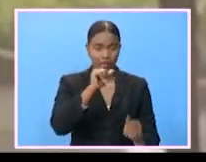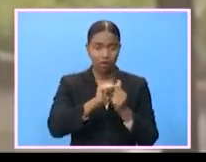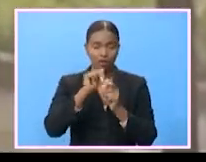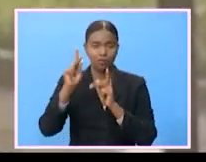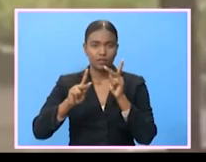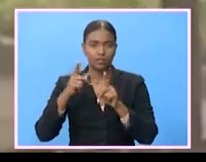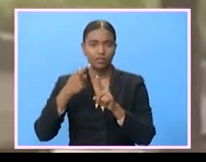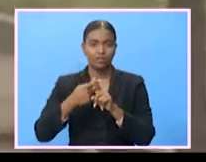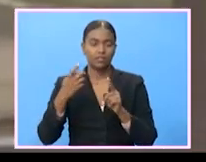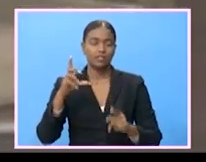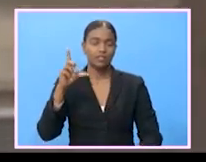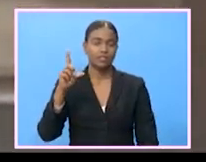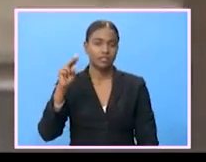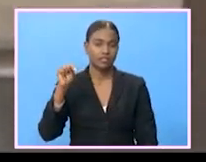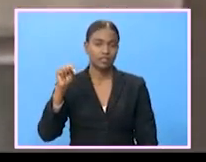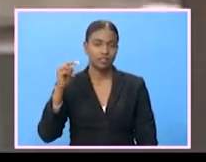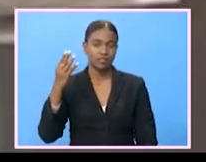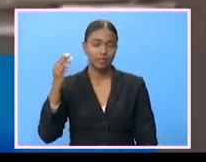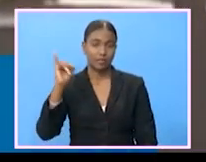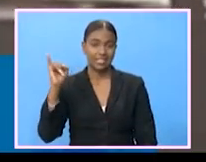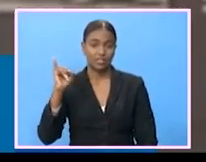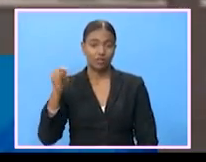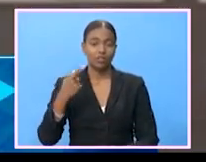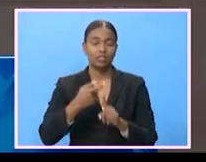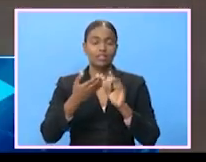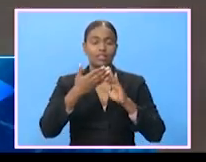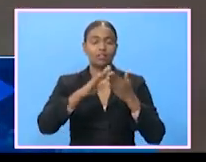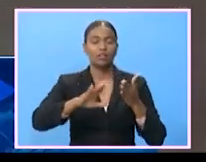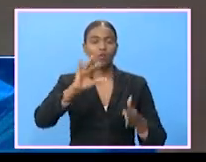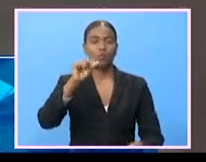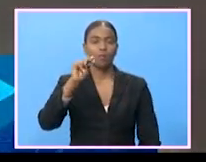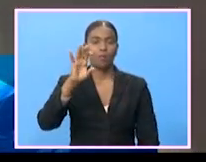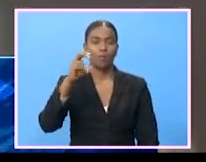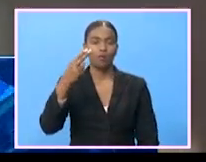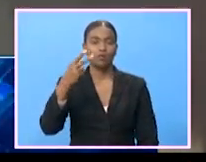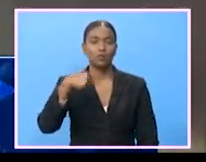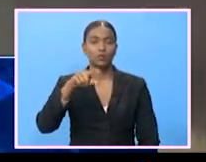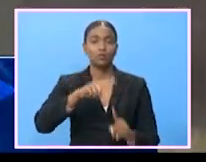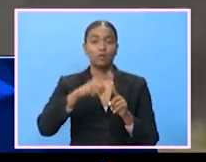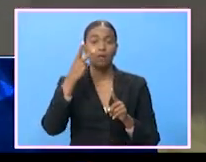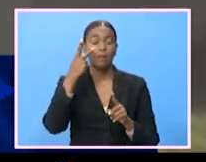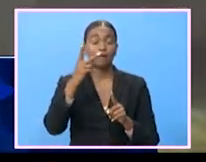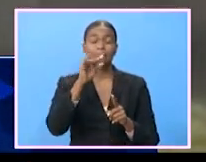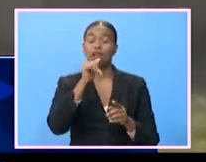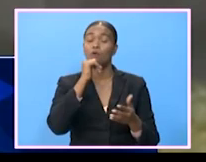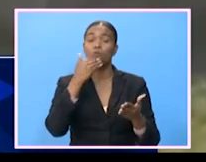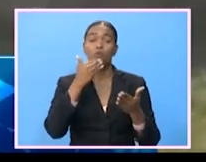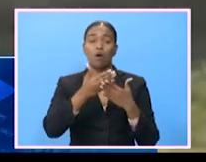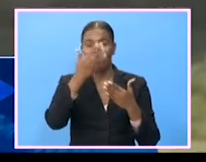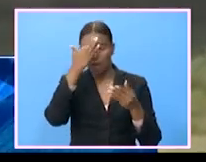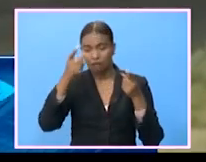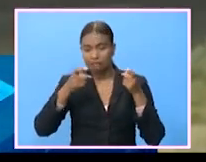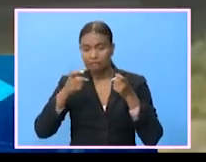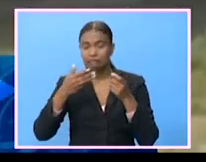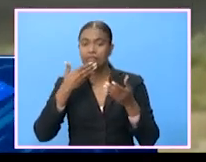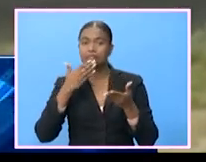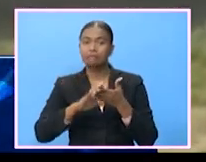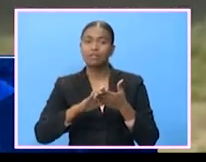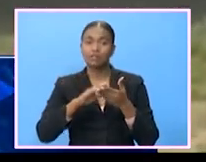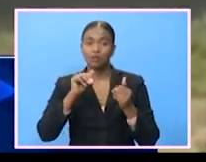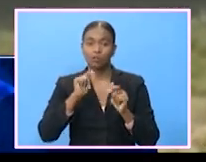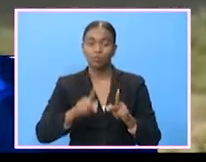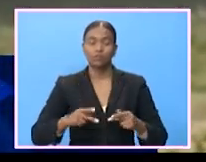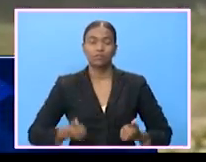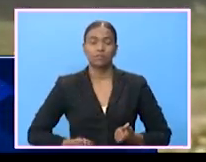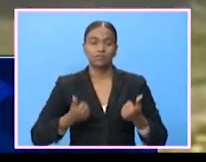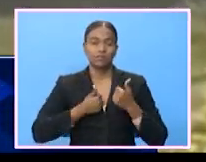de la Dirección Nacional de Migración en la ciudad Juan Bosch, tras indicar que es un detonante por la falta de controles con los habitantes de